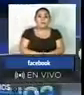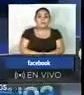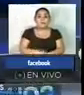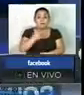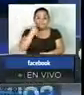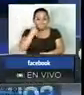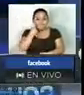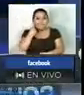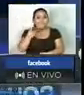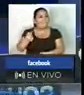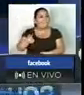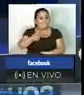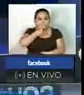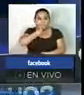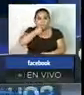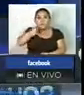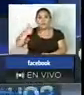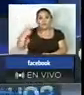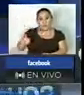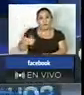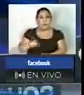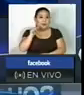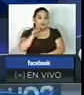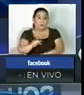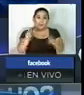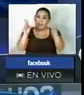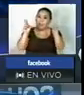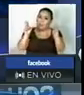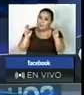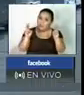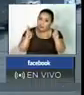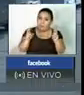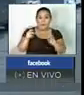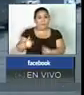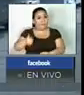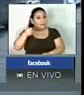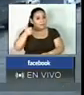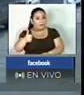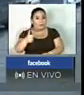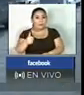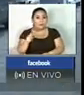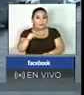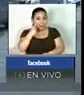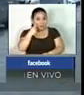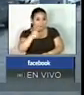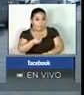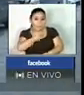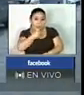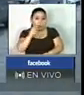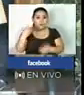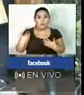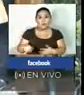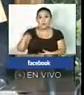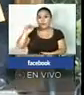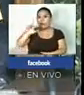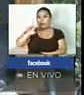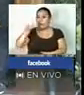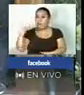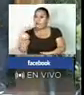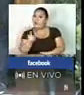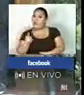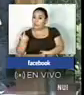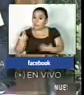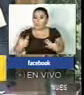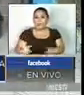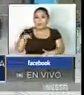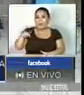Una buena noticia. Y vamos a seguir hablando de cosas positivas. Por lo menos la siguiente. 32 personas salieron este